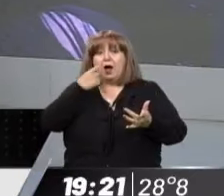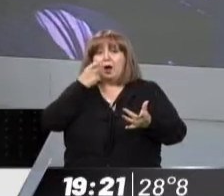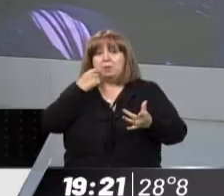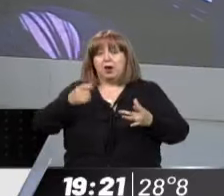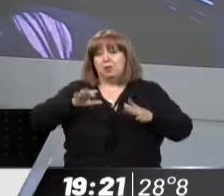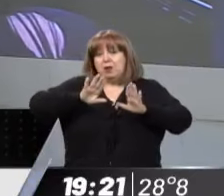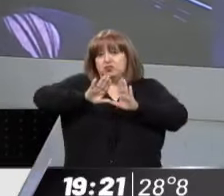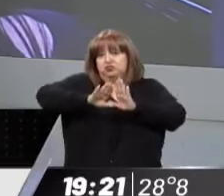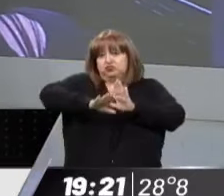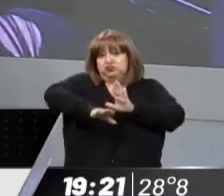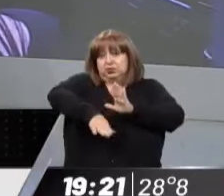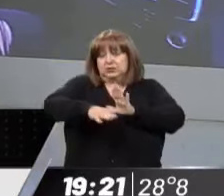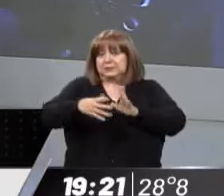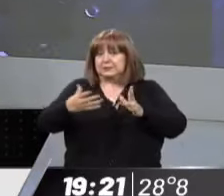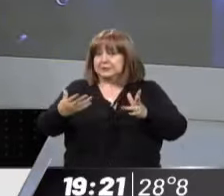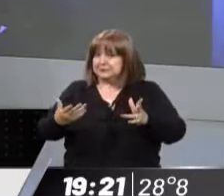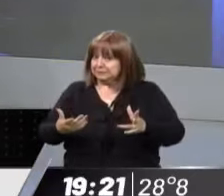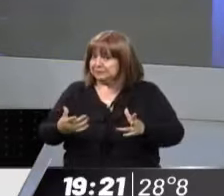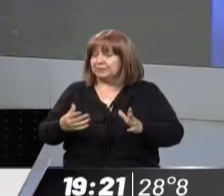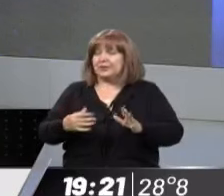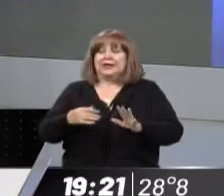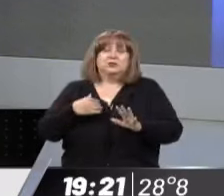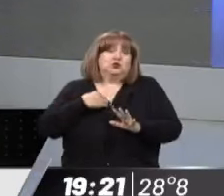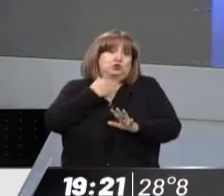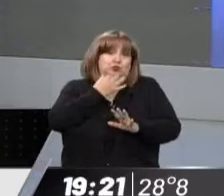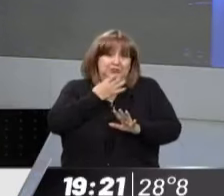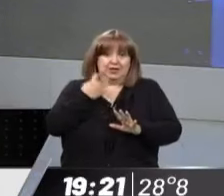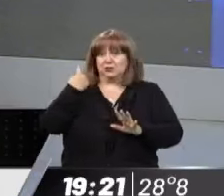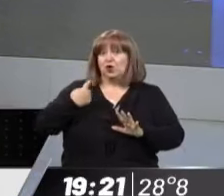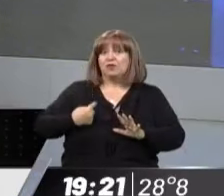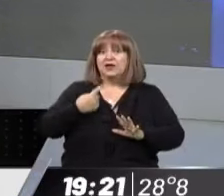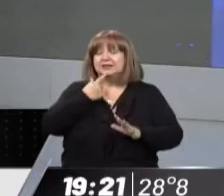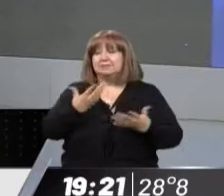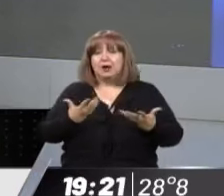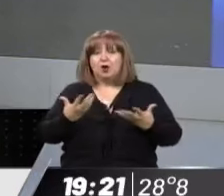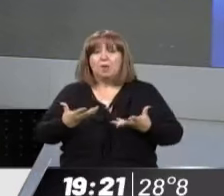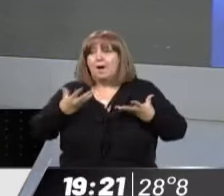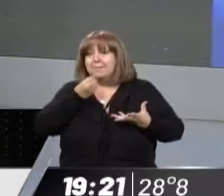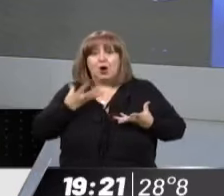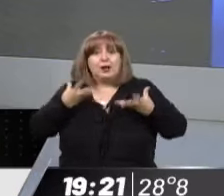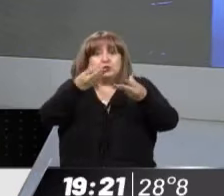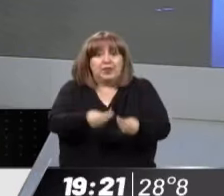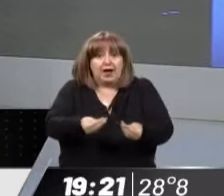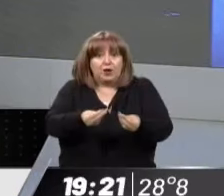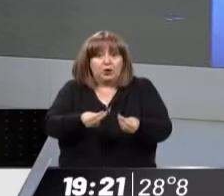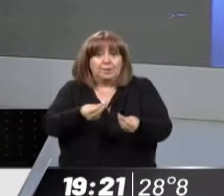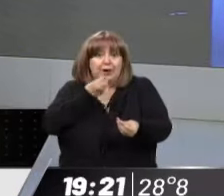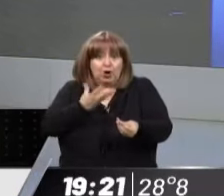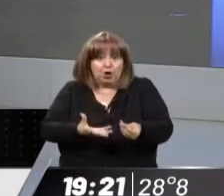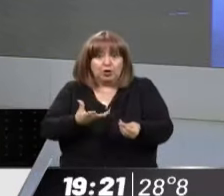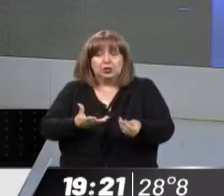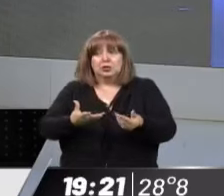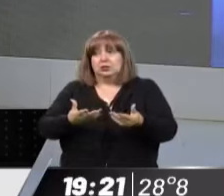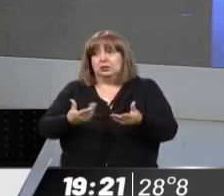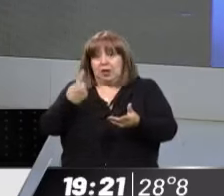Sí, es discutible eso, ¿no? Porque a la vez yo me pongo en el lugar de la gente que ayudarlos, no sé, hace algo. Pero bueno, es verdad